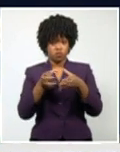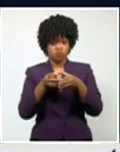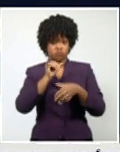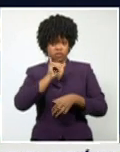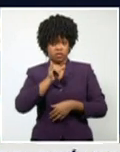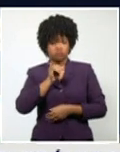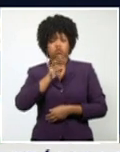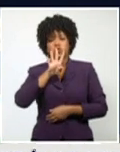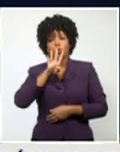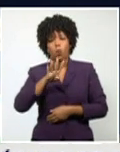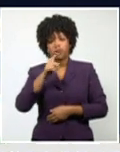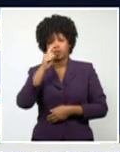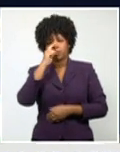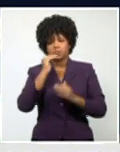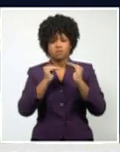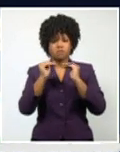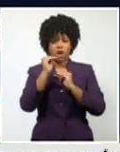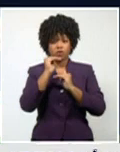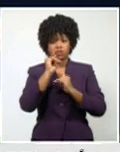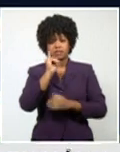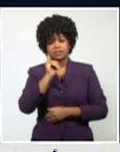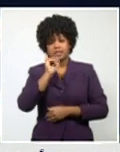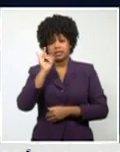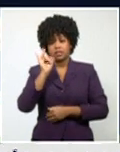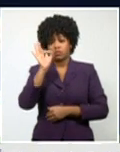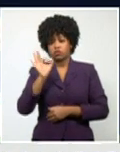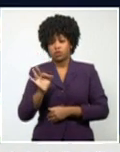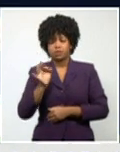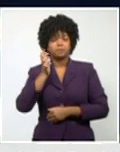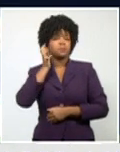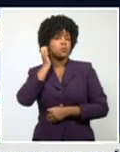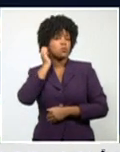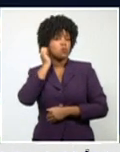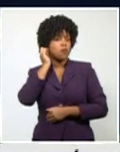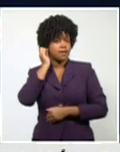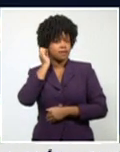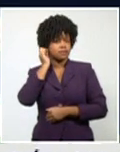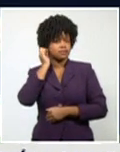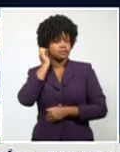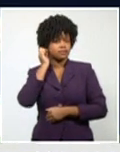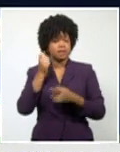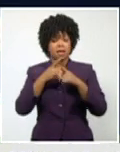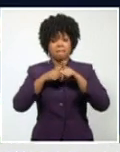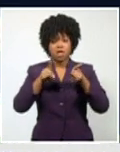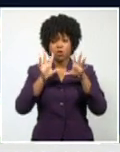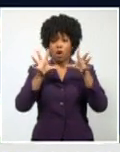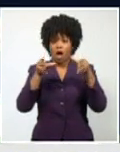mayor porciento, el 67%, son del sexo femenino. No obstante, en el acumulado